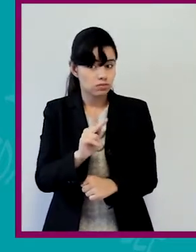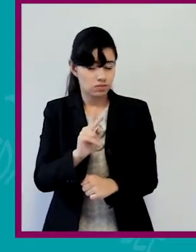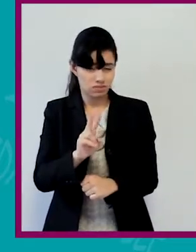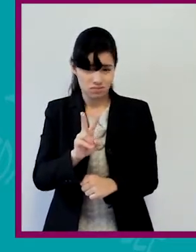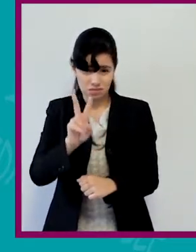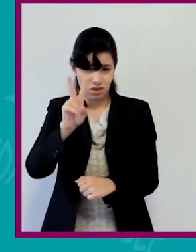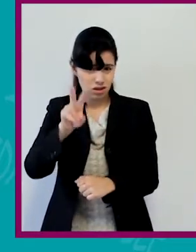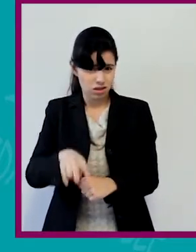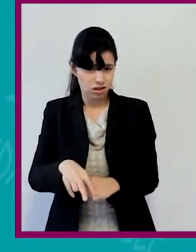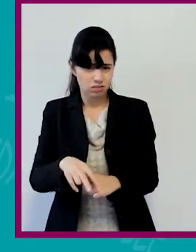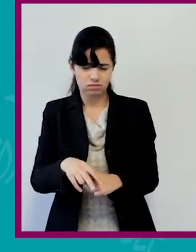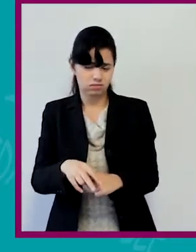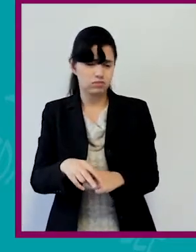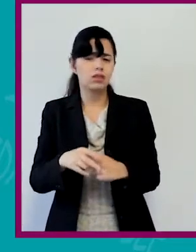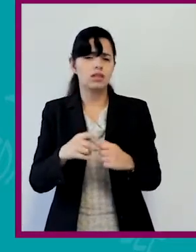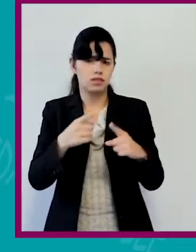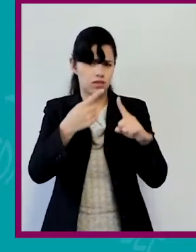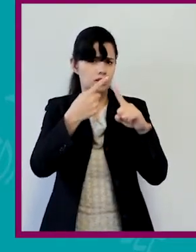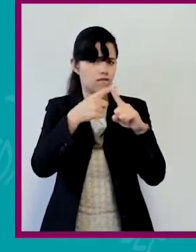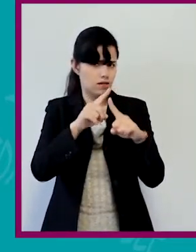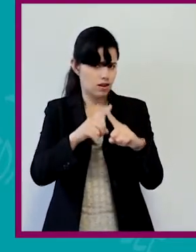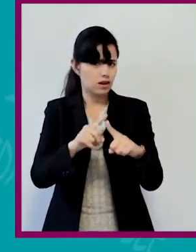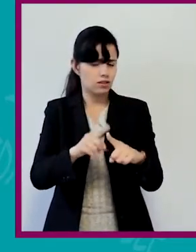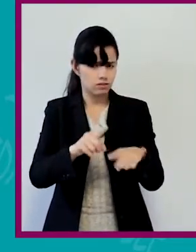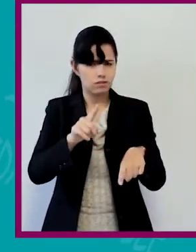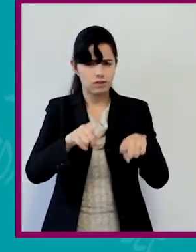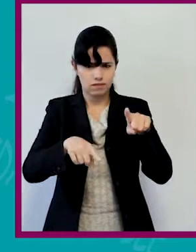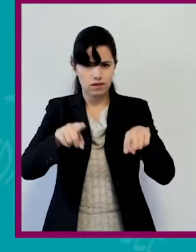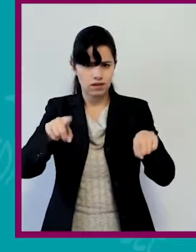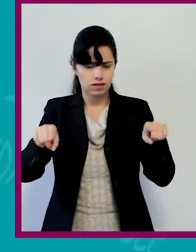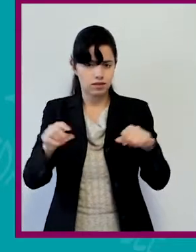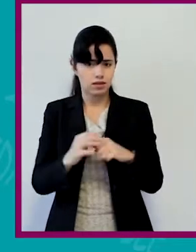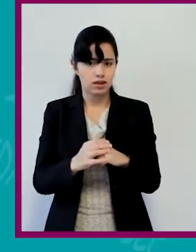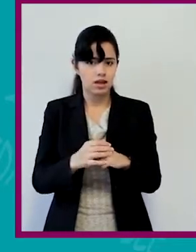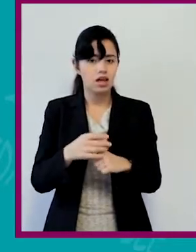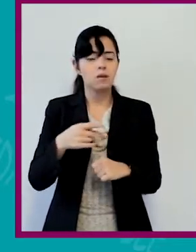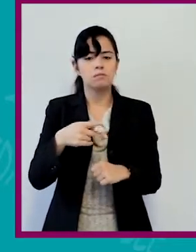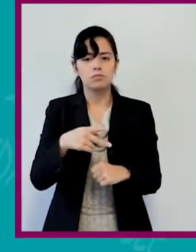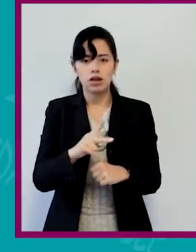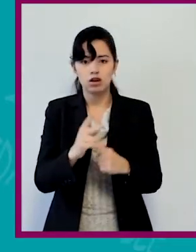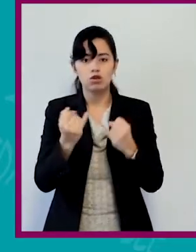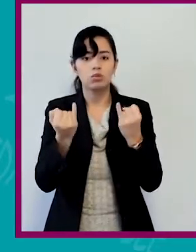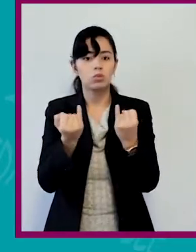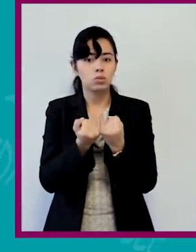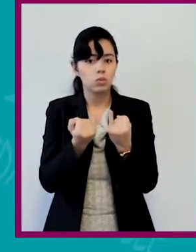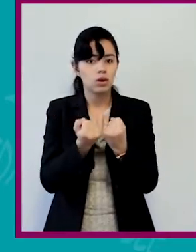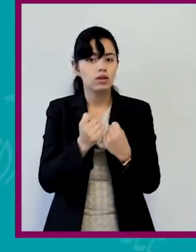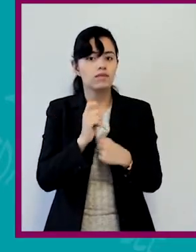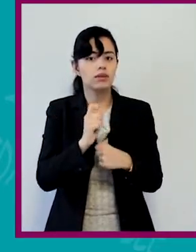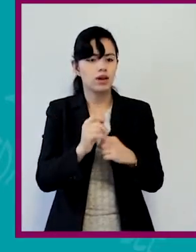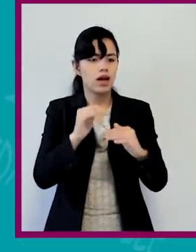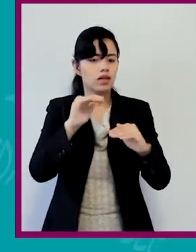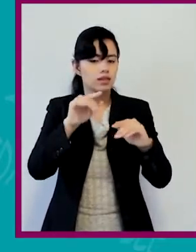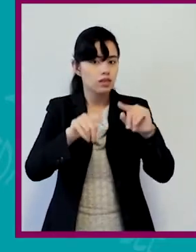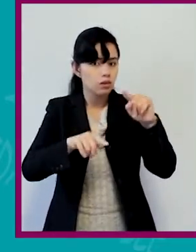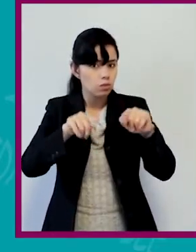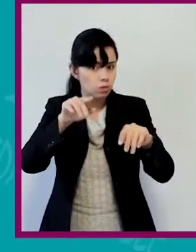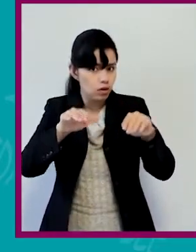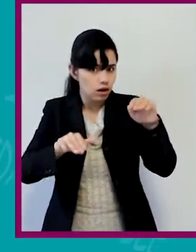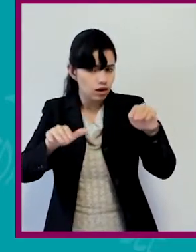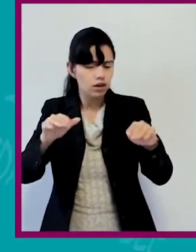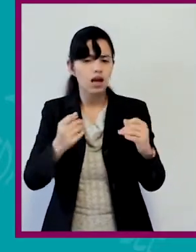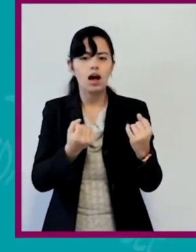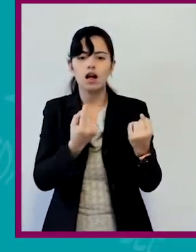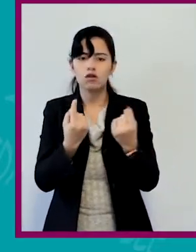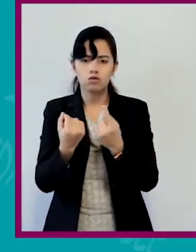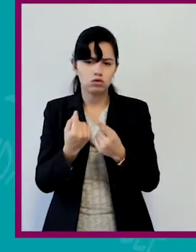es decir, somos diferentes, pero además somos desiguales. Unos tienen más bienes que otros,